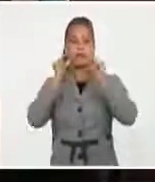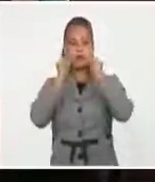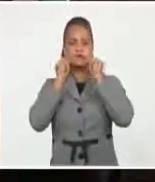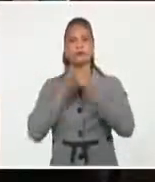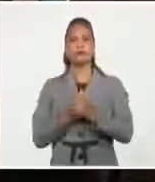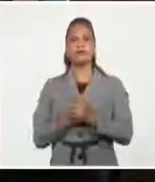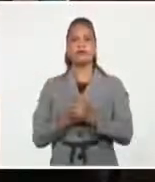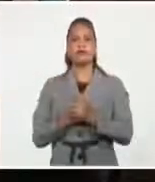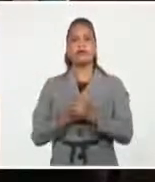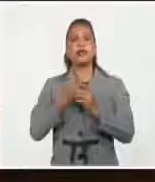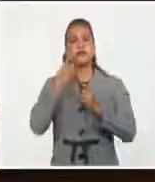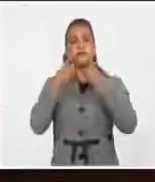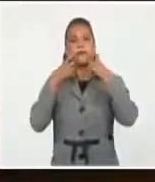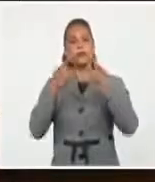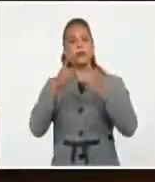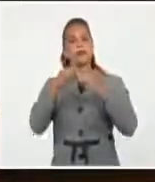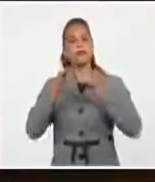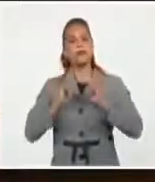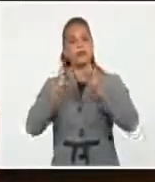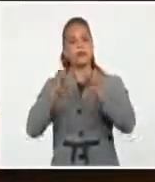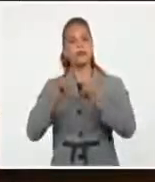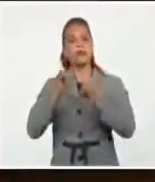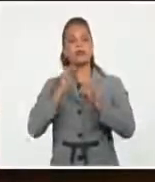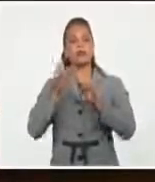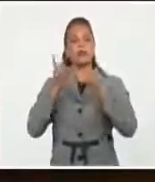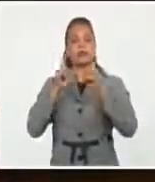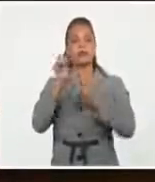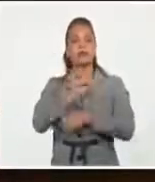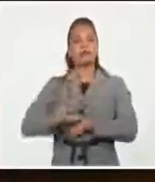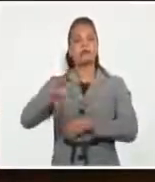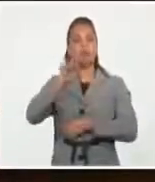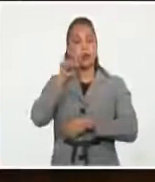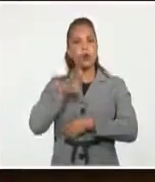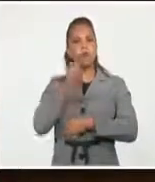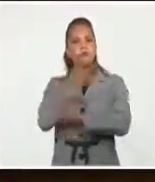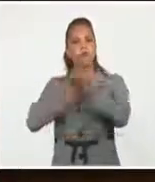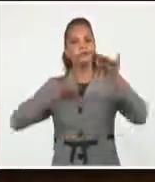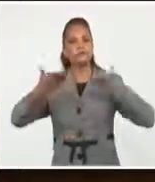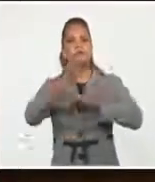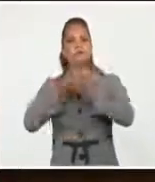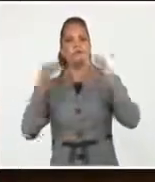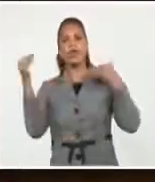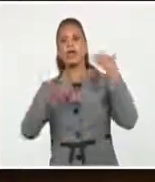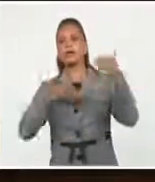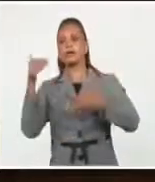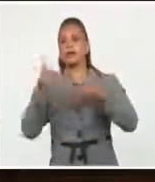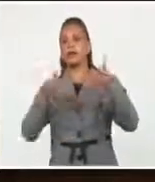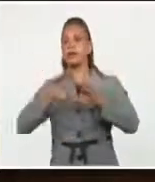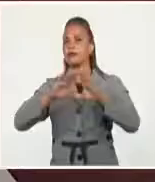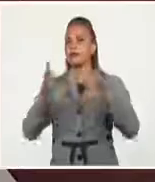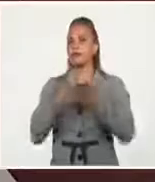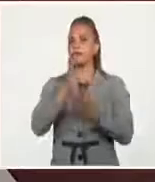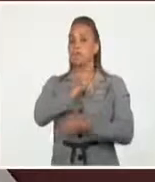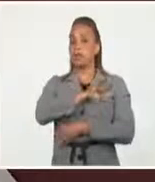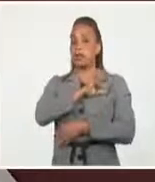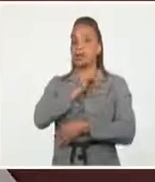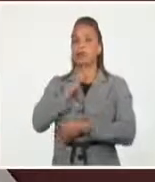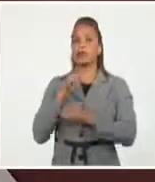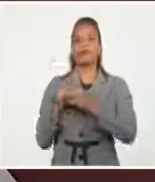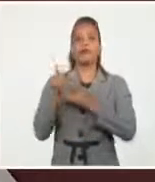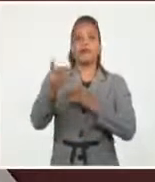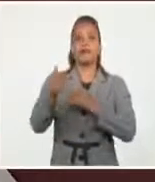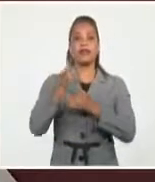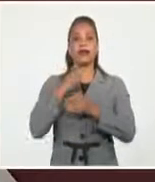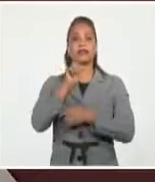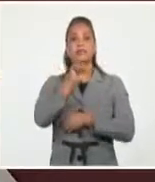el desarrollo económico, político y social de la nación serán debatidos por los participantes en esta cita que se extenderá hasta el